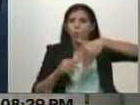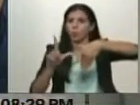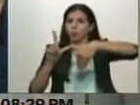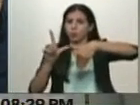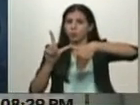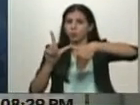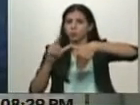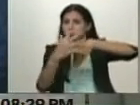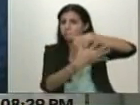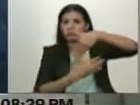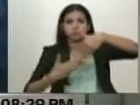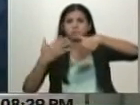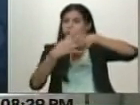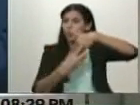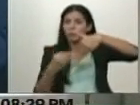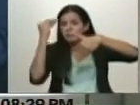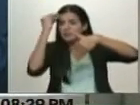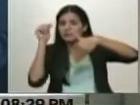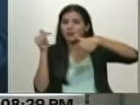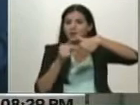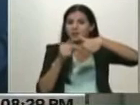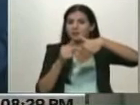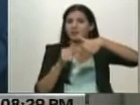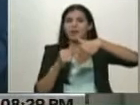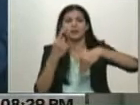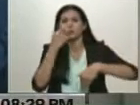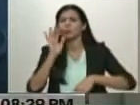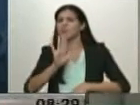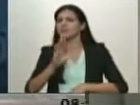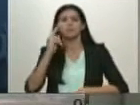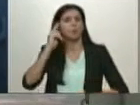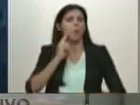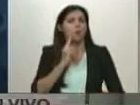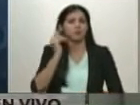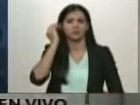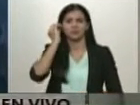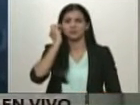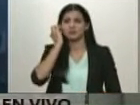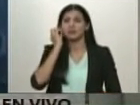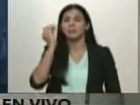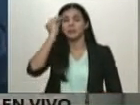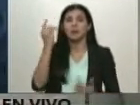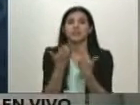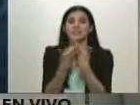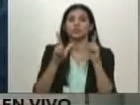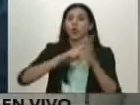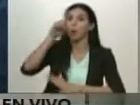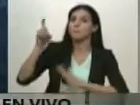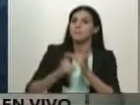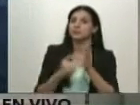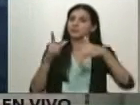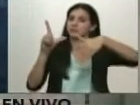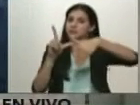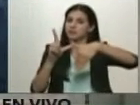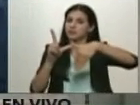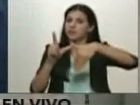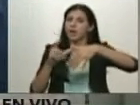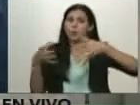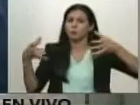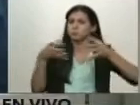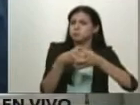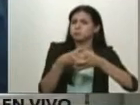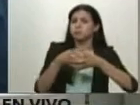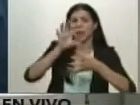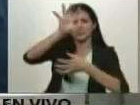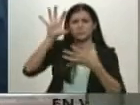Venezuela piensa en continente, es la tradición bolivariana. Pensamos en la liberación del continente, en la conformación de un poderoso bloque de